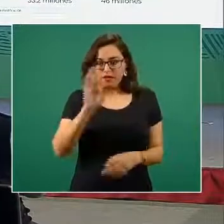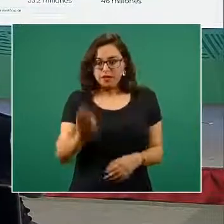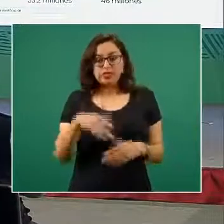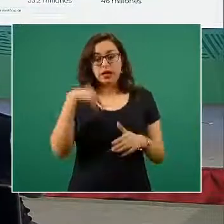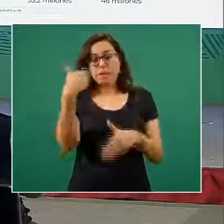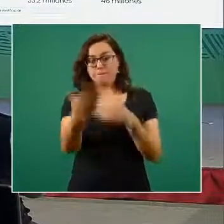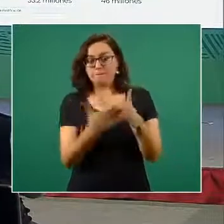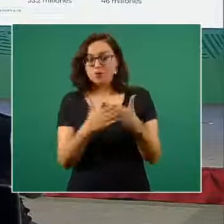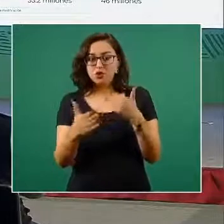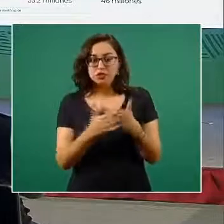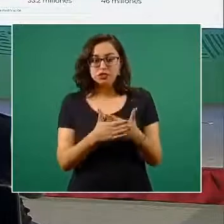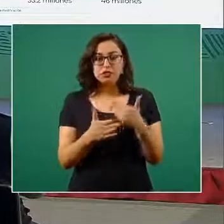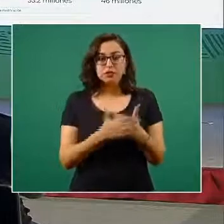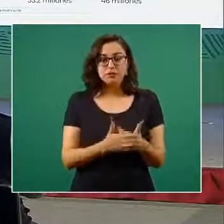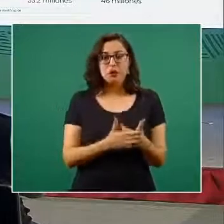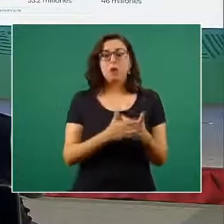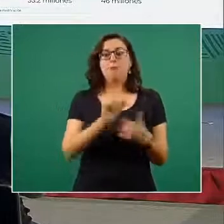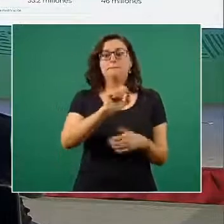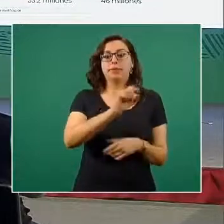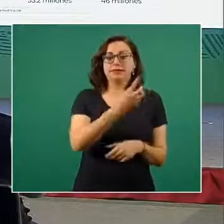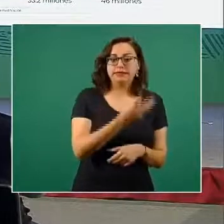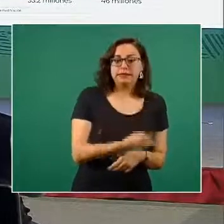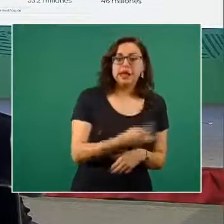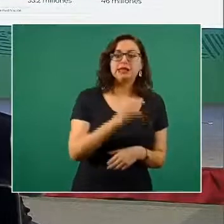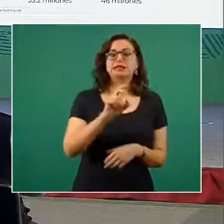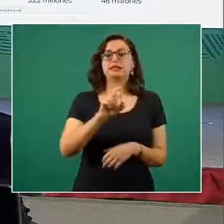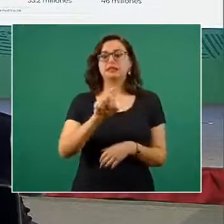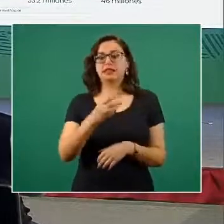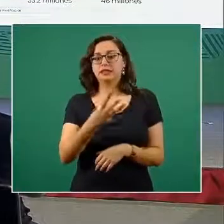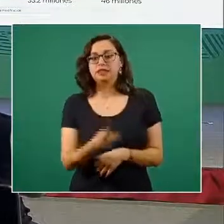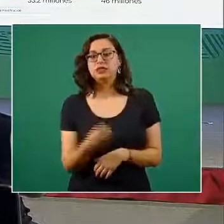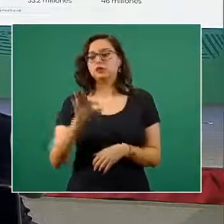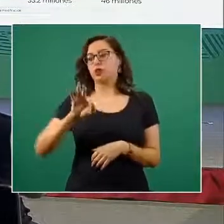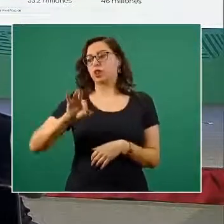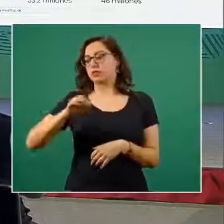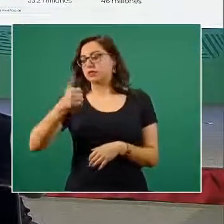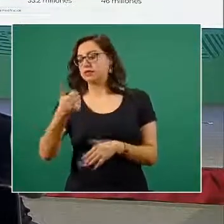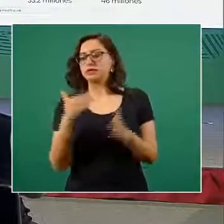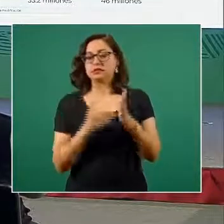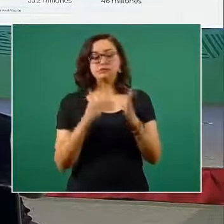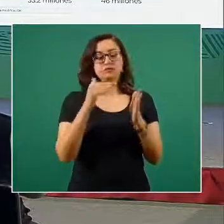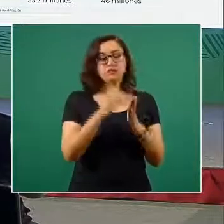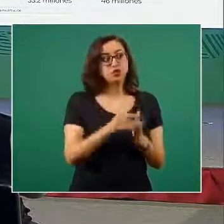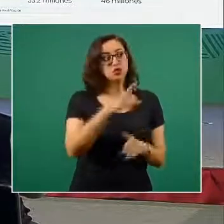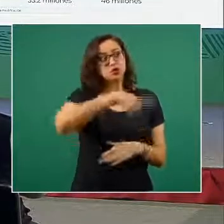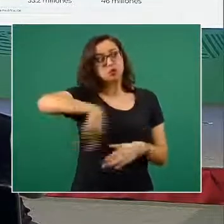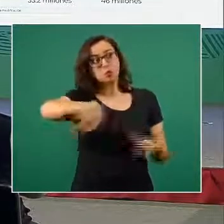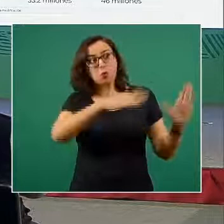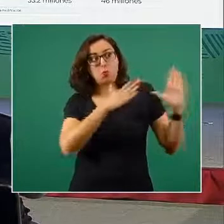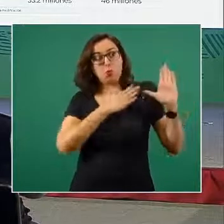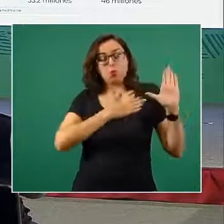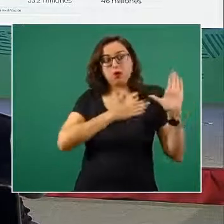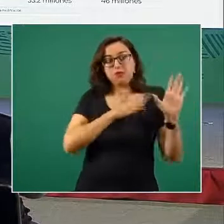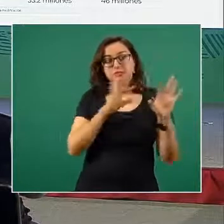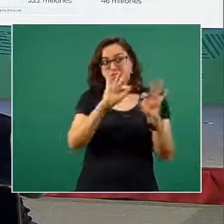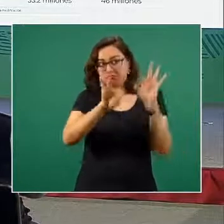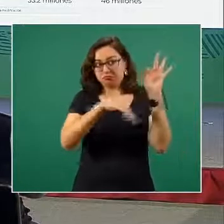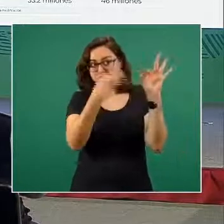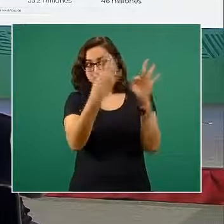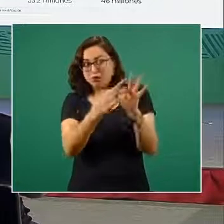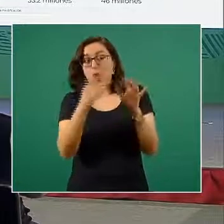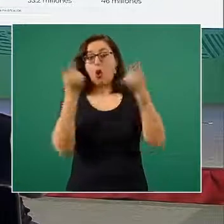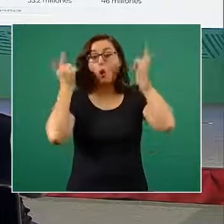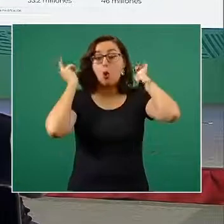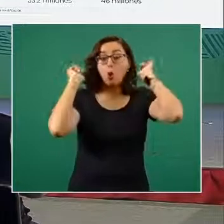millones de dosis que están comprometidas por parte de los laboratorios se entreguen en tiempo y forma como está